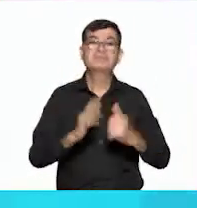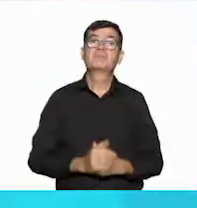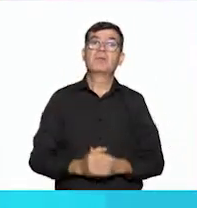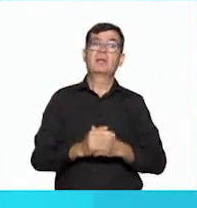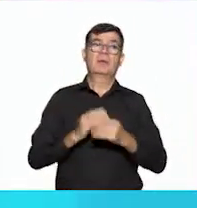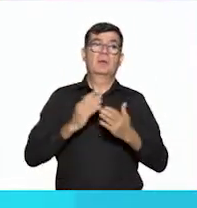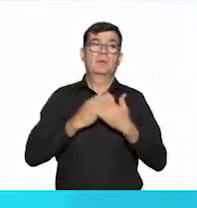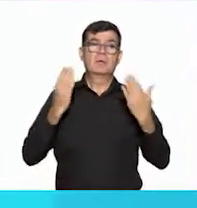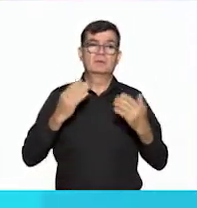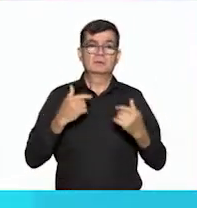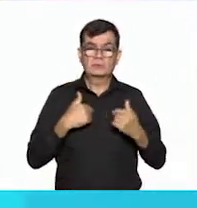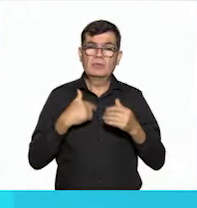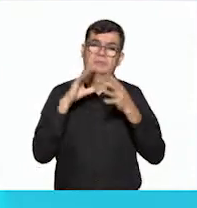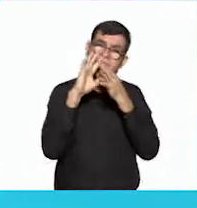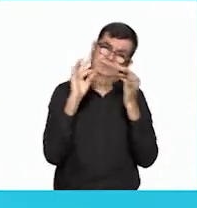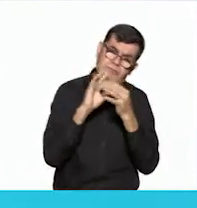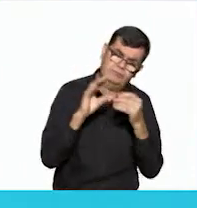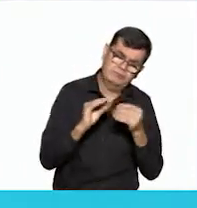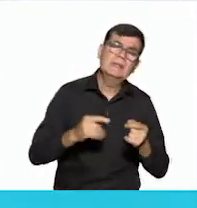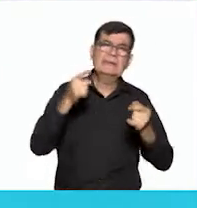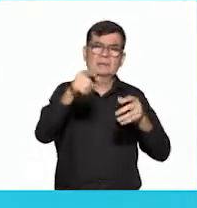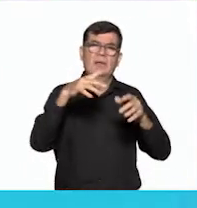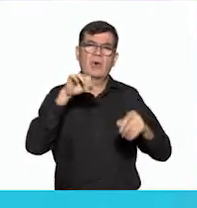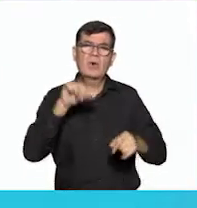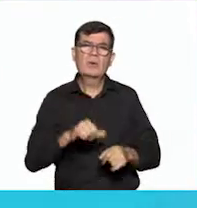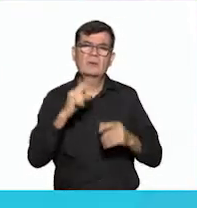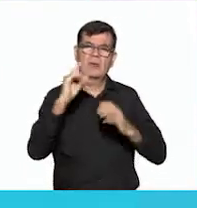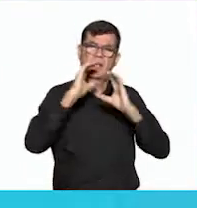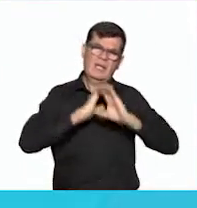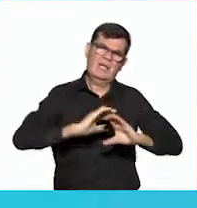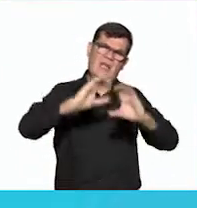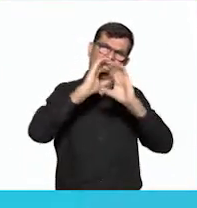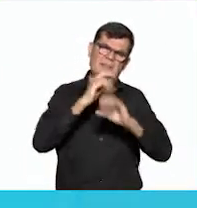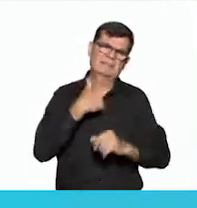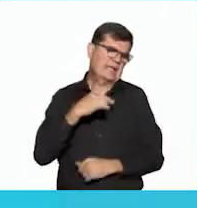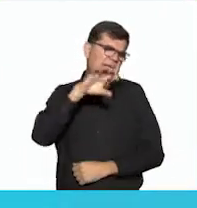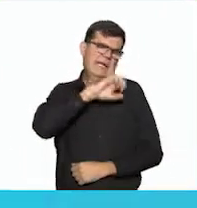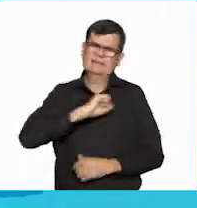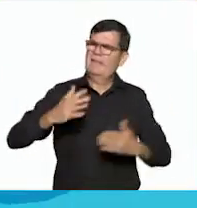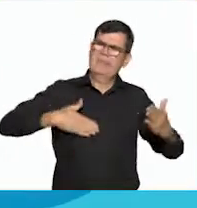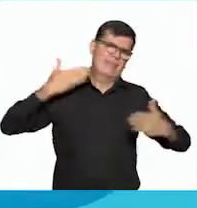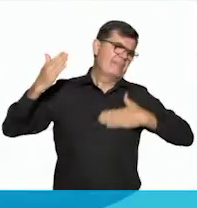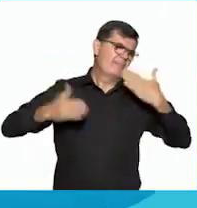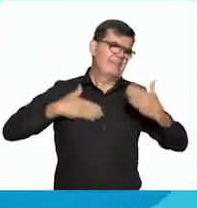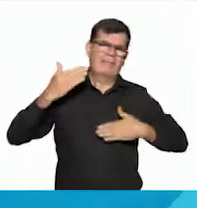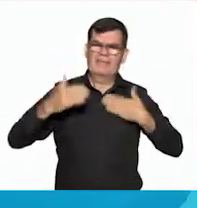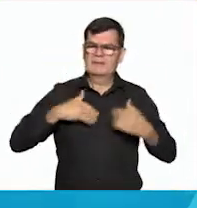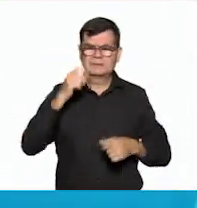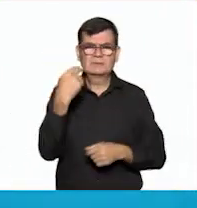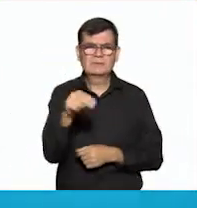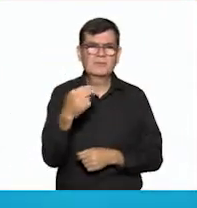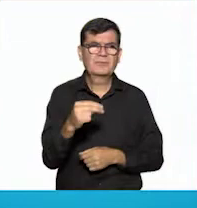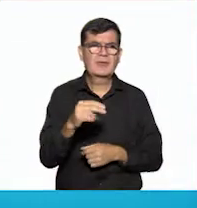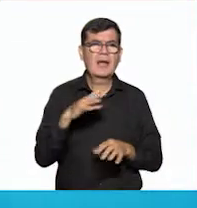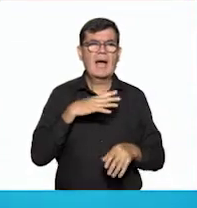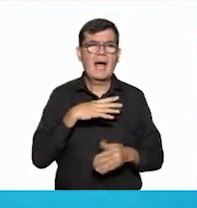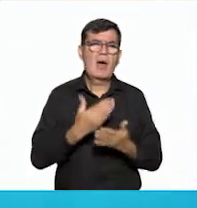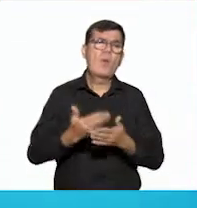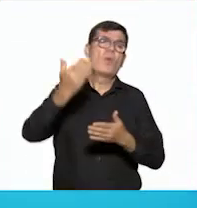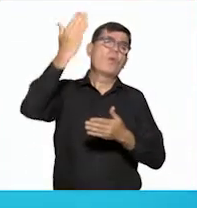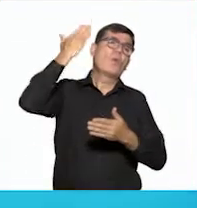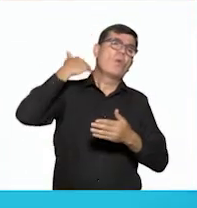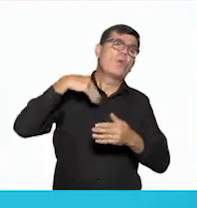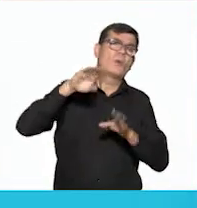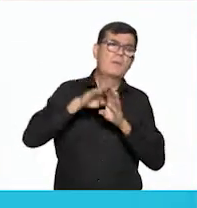Pues bueno, yo voy a compartirles una canción que siempre me ha divertido mucho. Se llama Había una vez